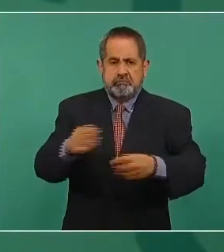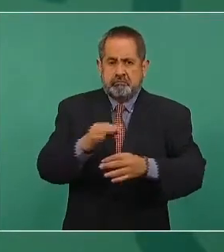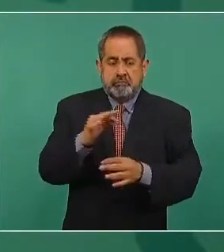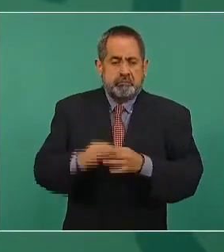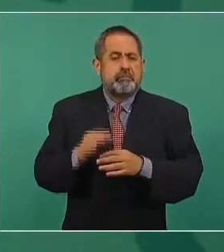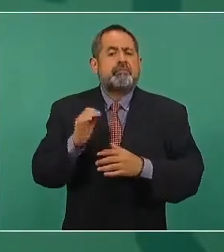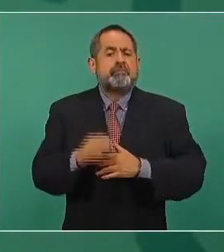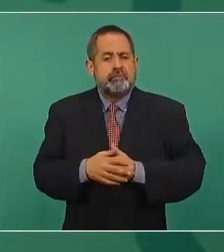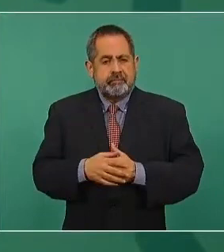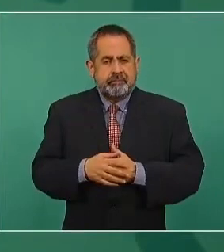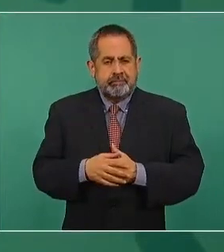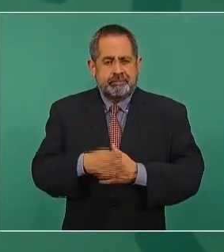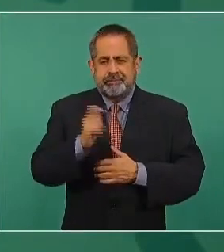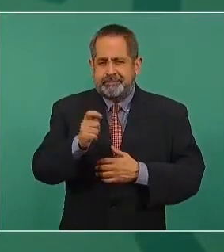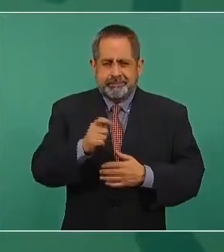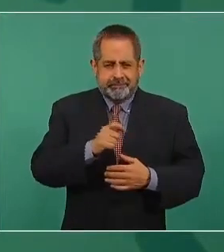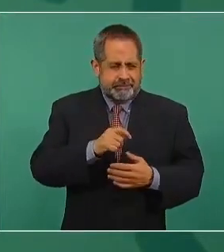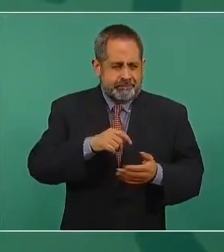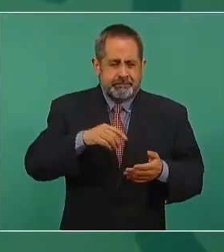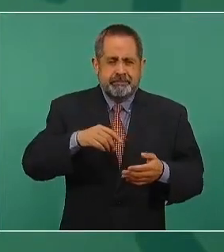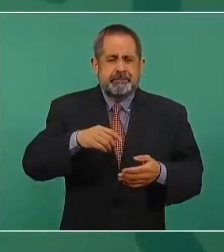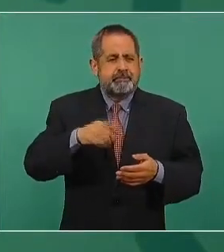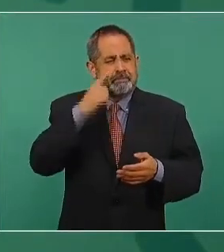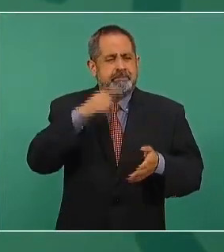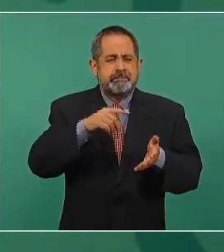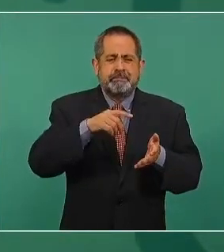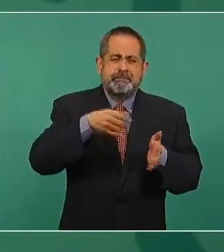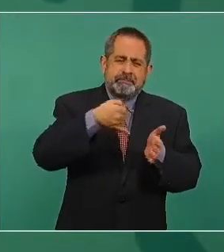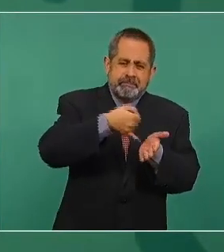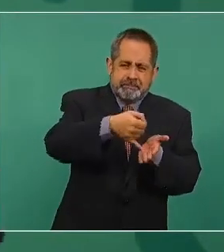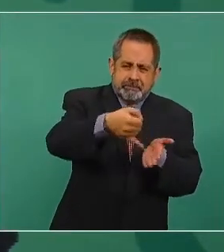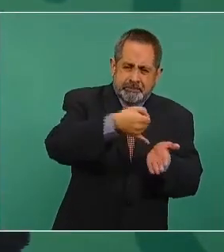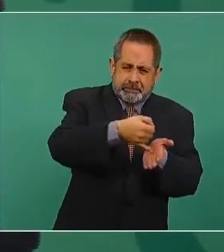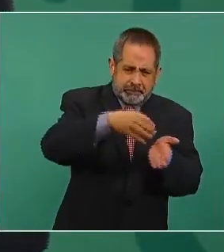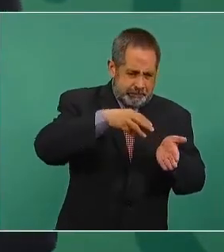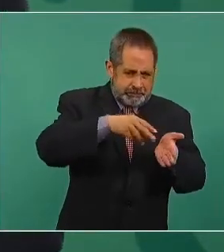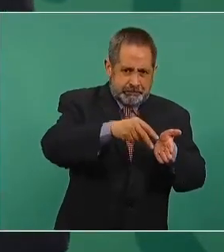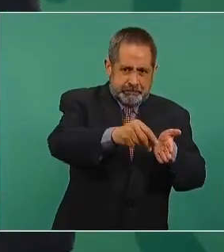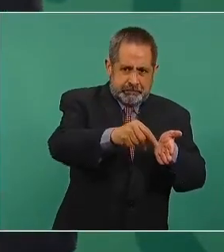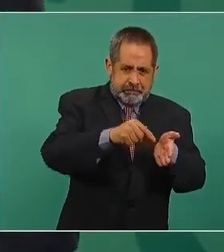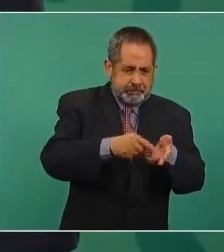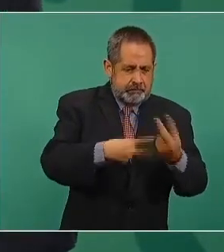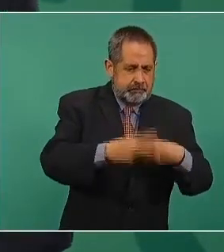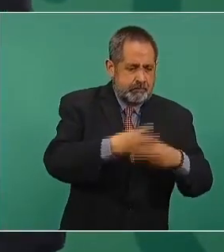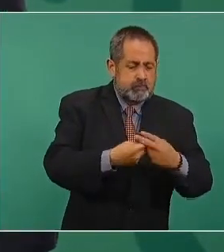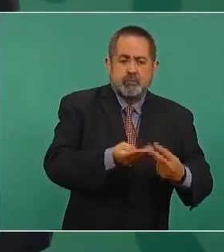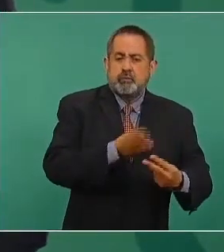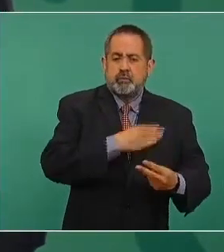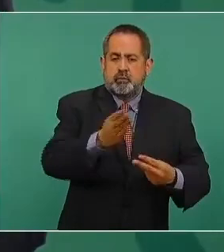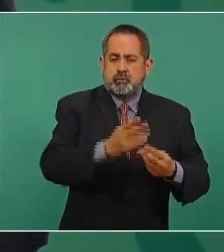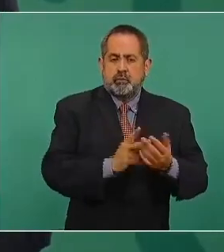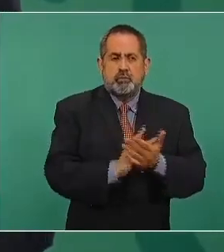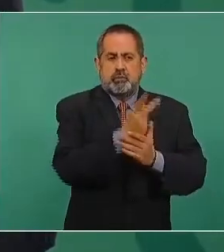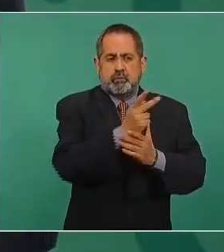Significa nada más en fertilizantes un incremento del